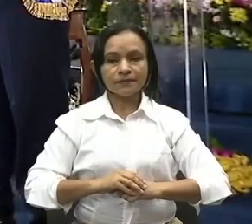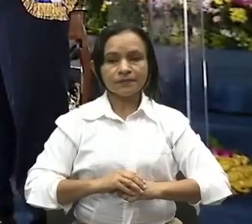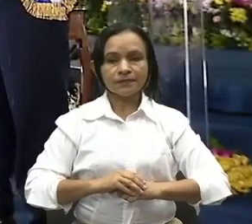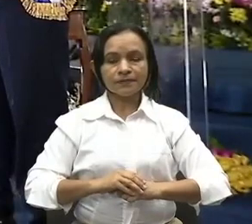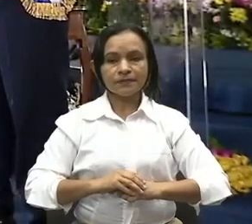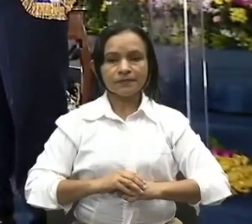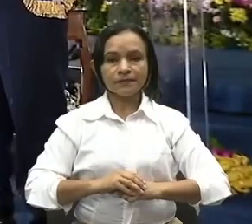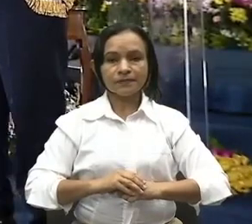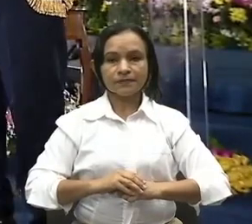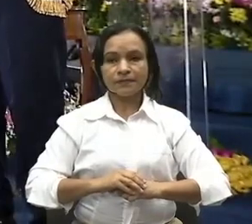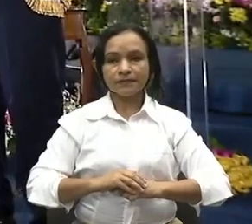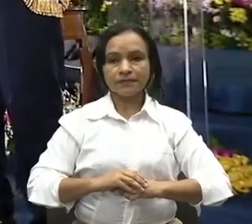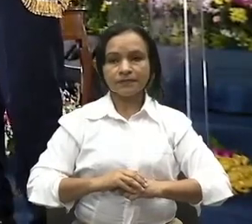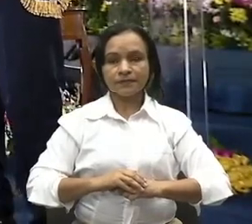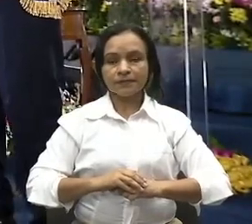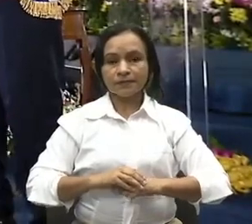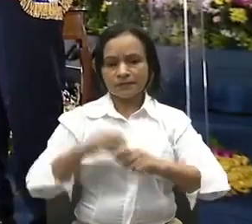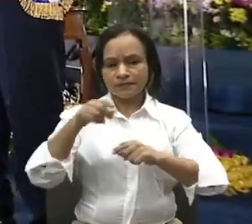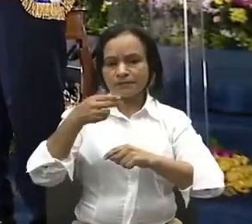el compañero es